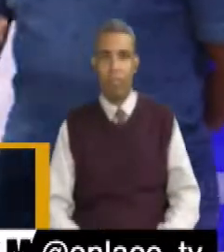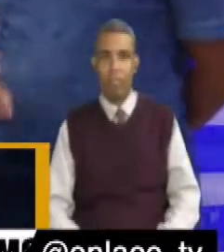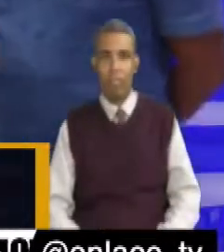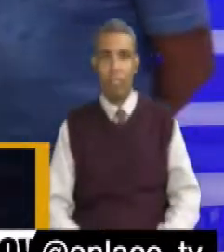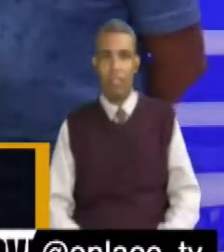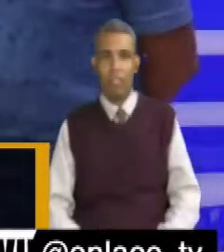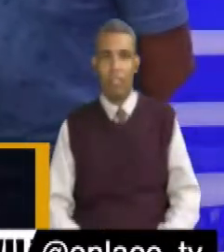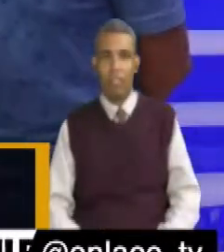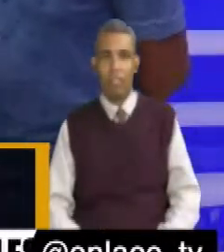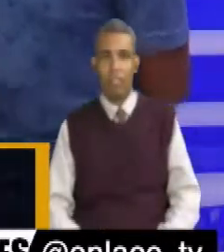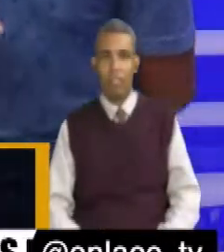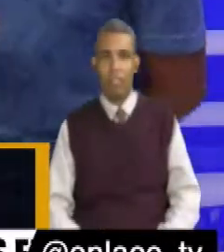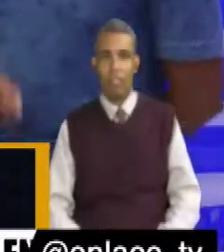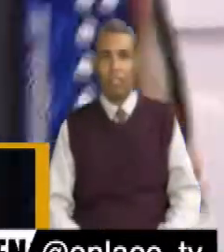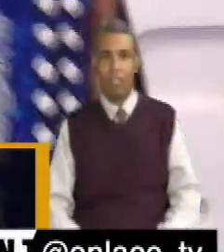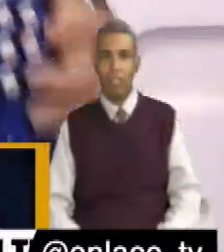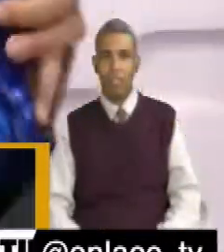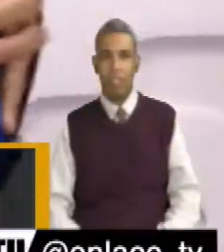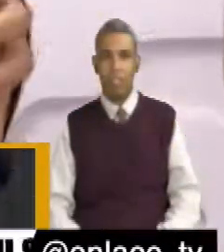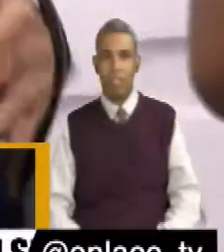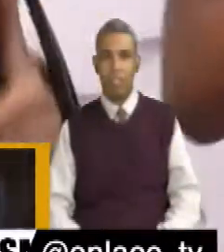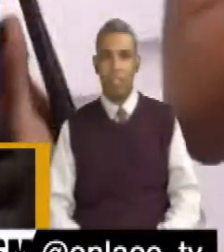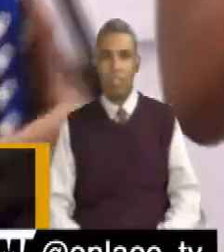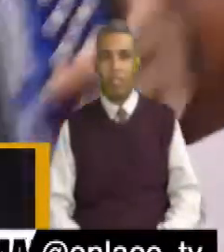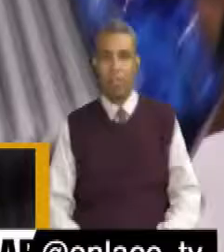¡Hola! ¡Sé cómo se